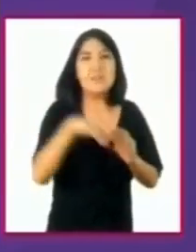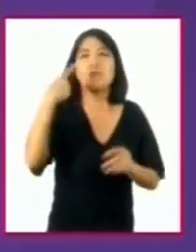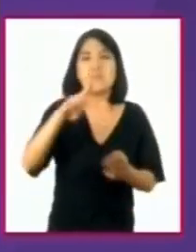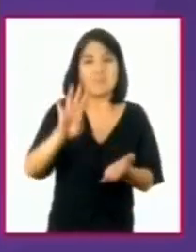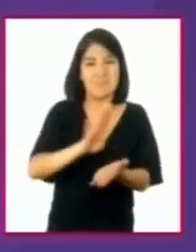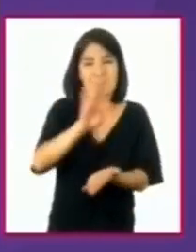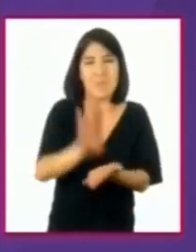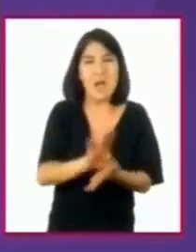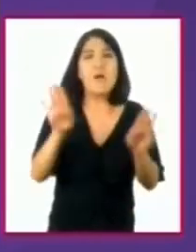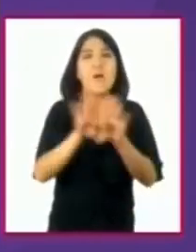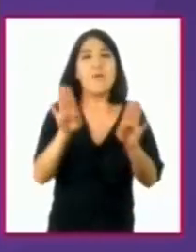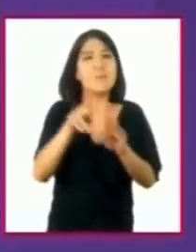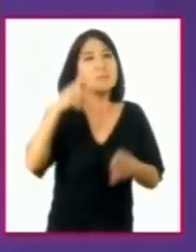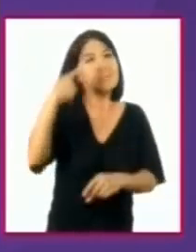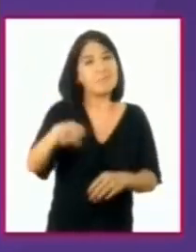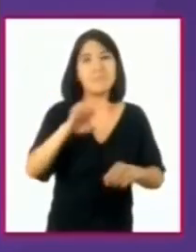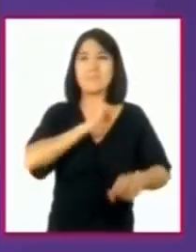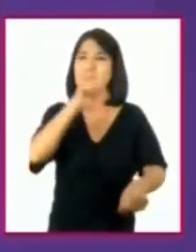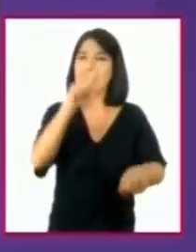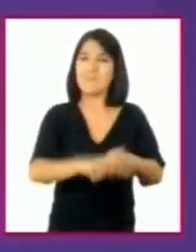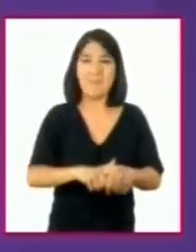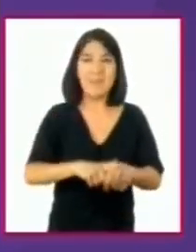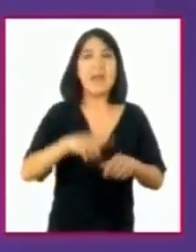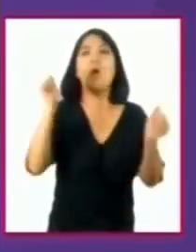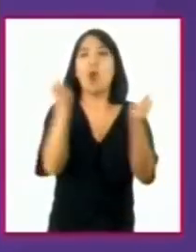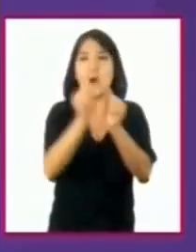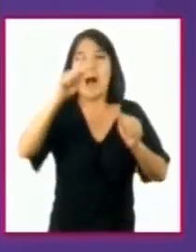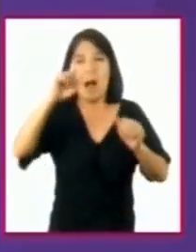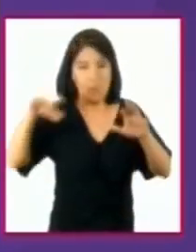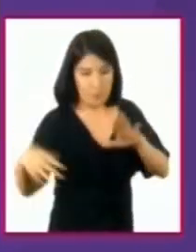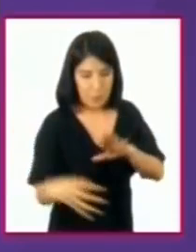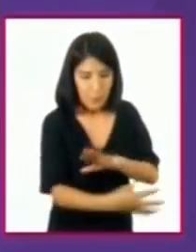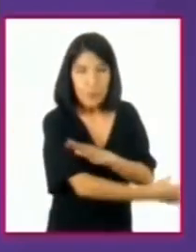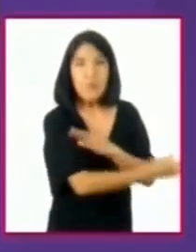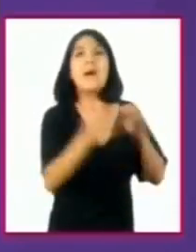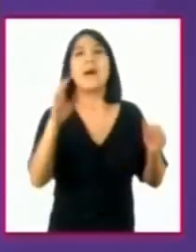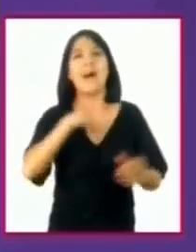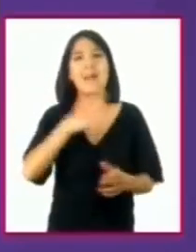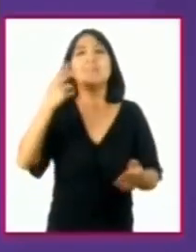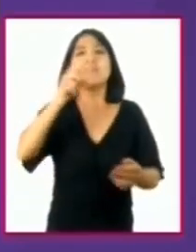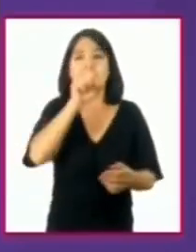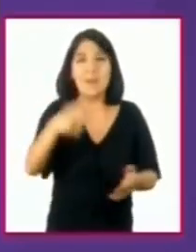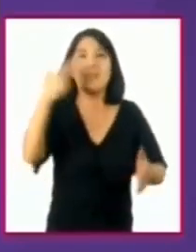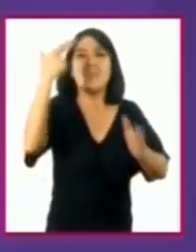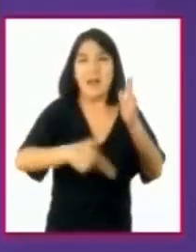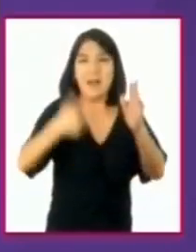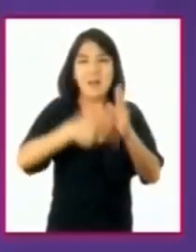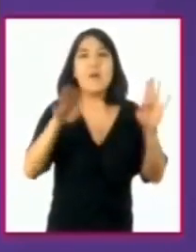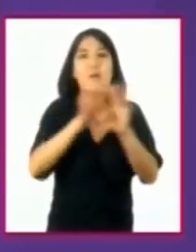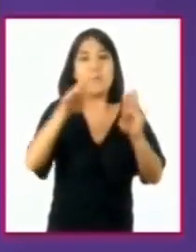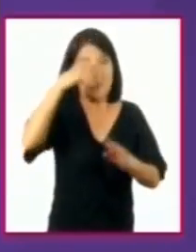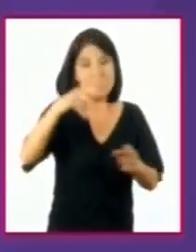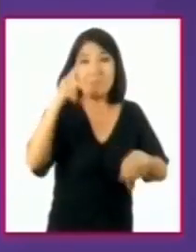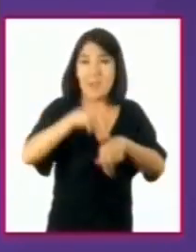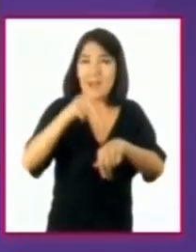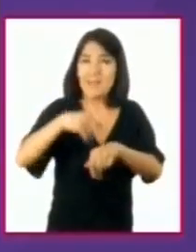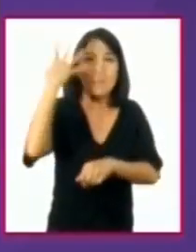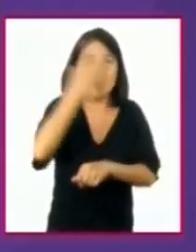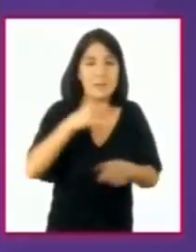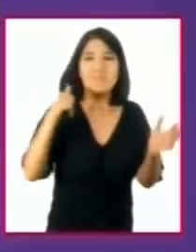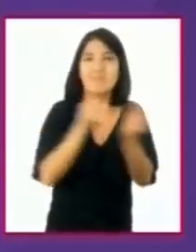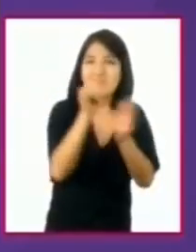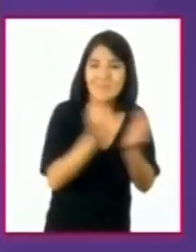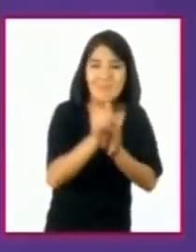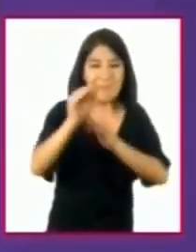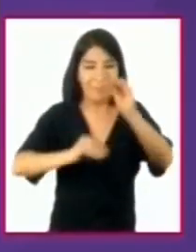bien delimitados, con sistemas de drenaje, control de agua y talleres de producción de objetos de obsidiana,